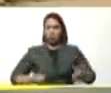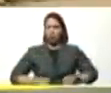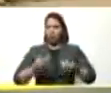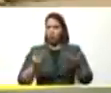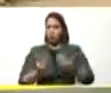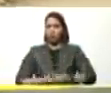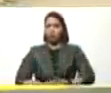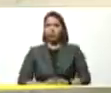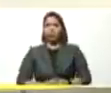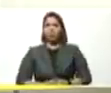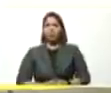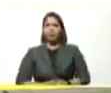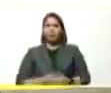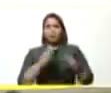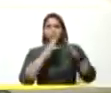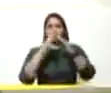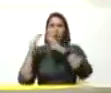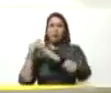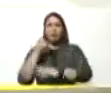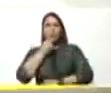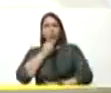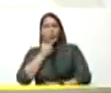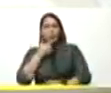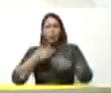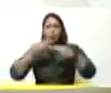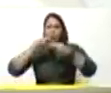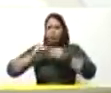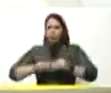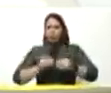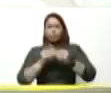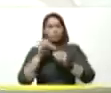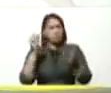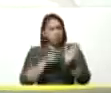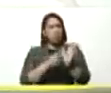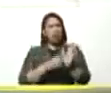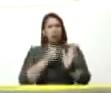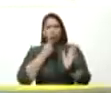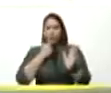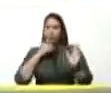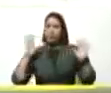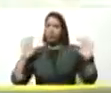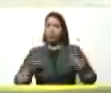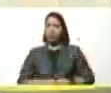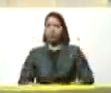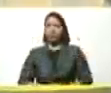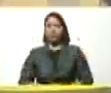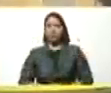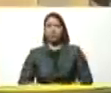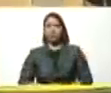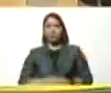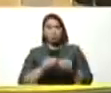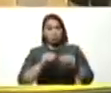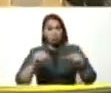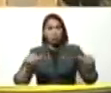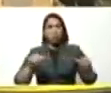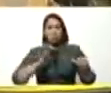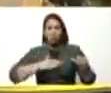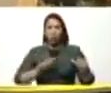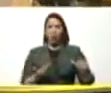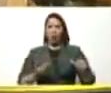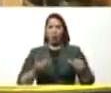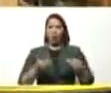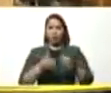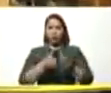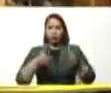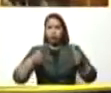entregando estas casas bonitas, de verdad bonita, con su terreno para ampliarse. Y